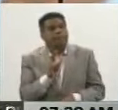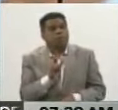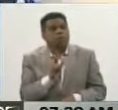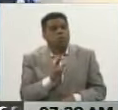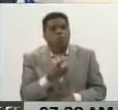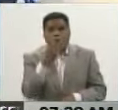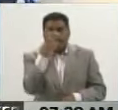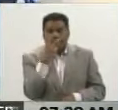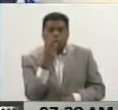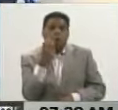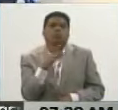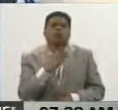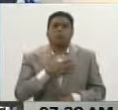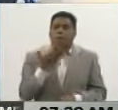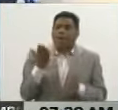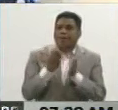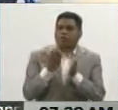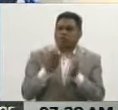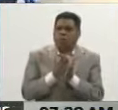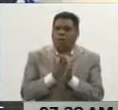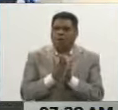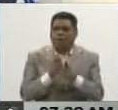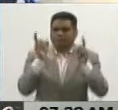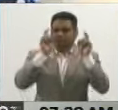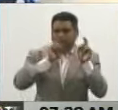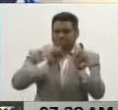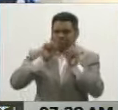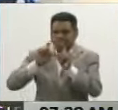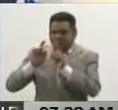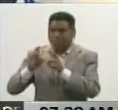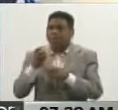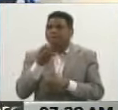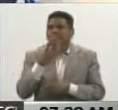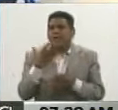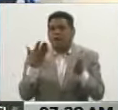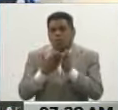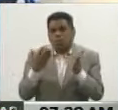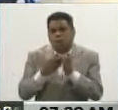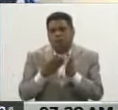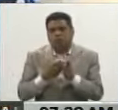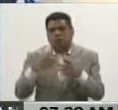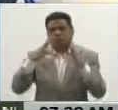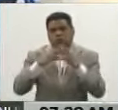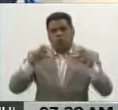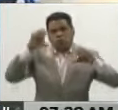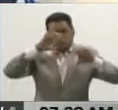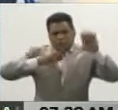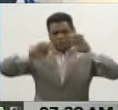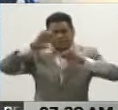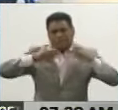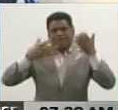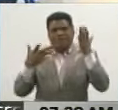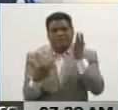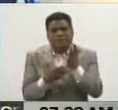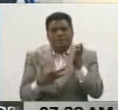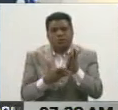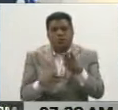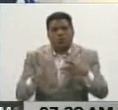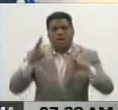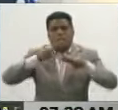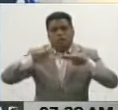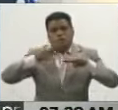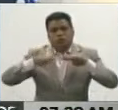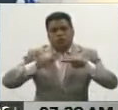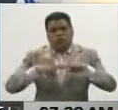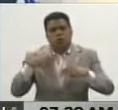encuentra una escuela dando las condiciones tanto educativas como científicas como tecnológicas a los niños y niñas. ¿Cómo está el número